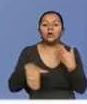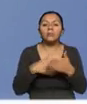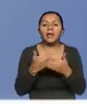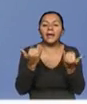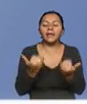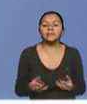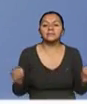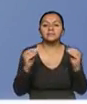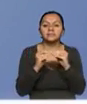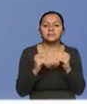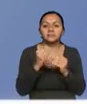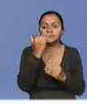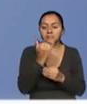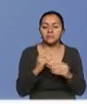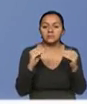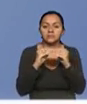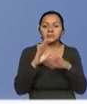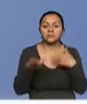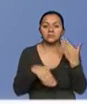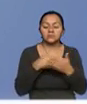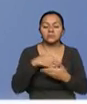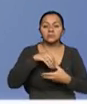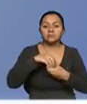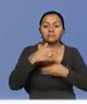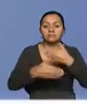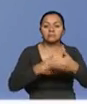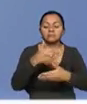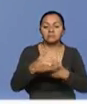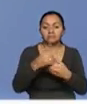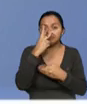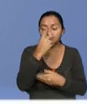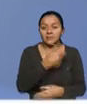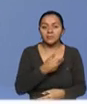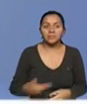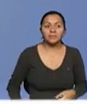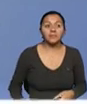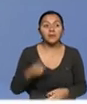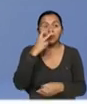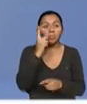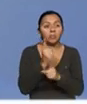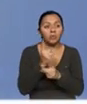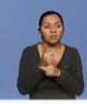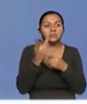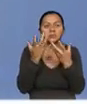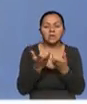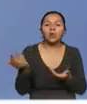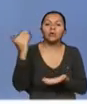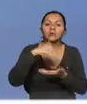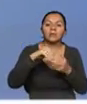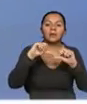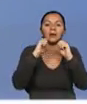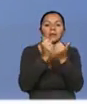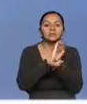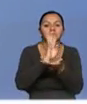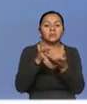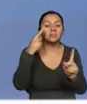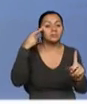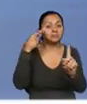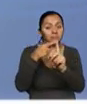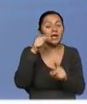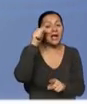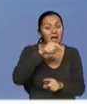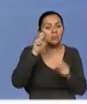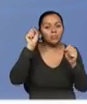yo pude hacerlo. Saben que serán vencidos en las presidenciales, por eso quieren ganarnos la asamblea, para desde